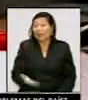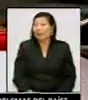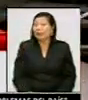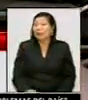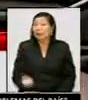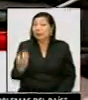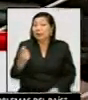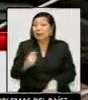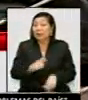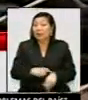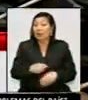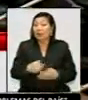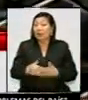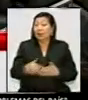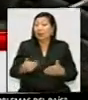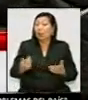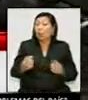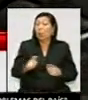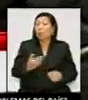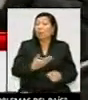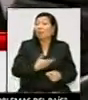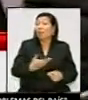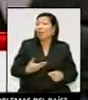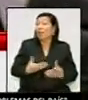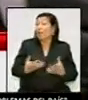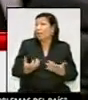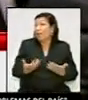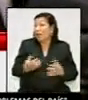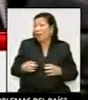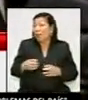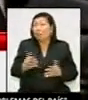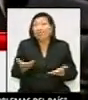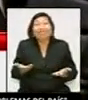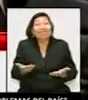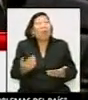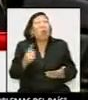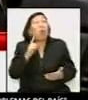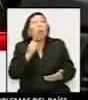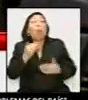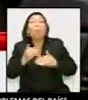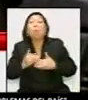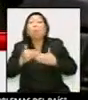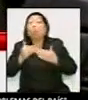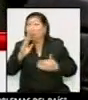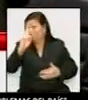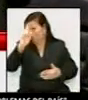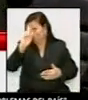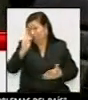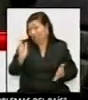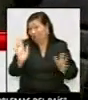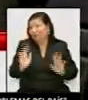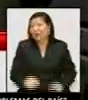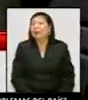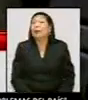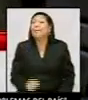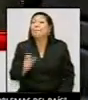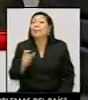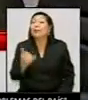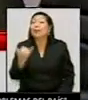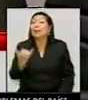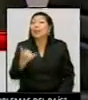mucho tiempo, que cuando el Ejecutivo quiere jugar sucio, siempre, con el debido respeto a las personas que de